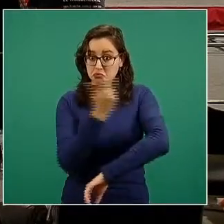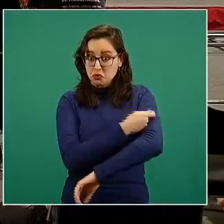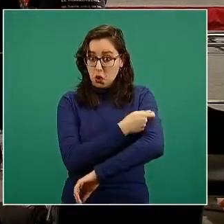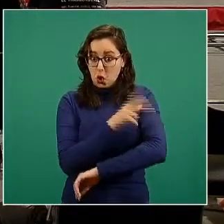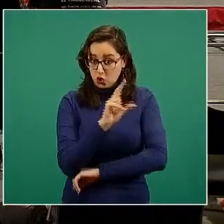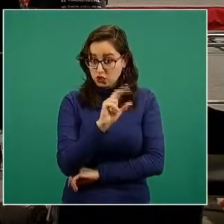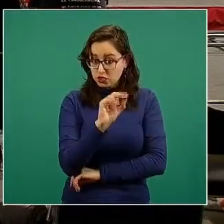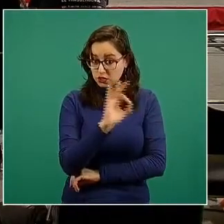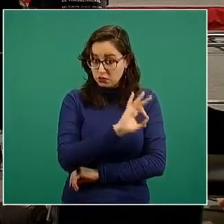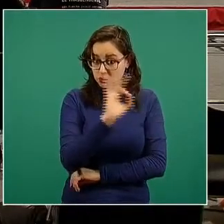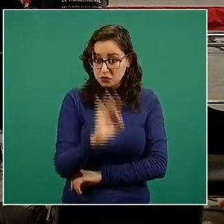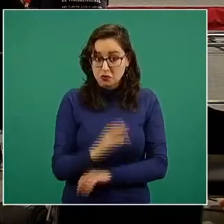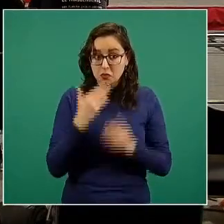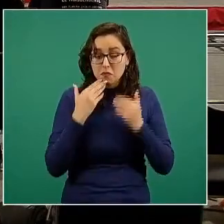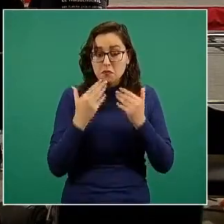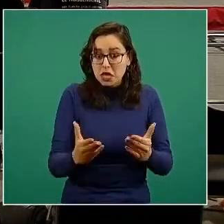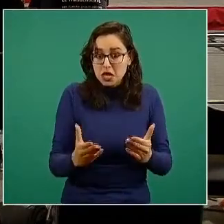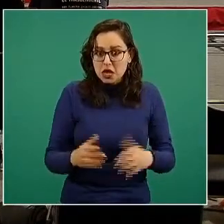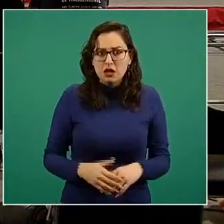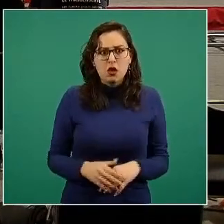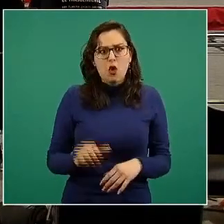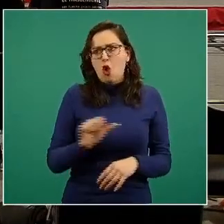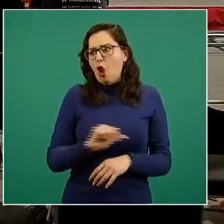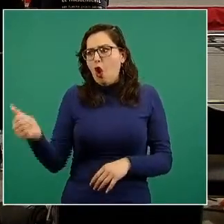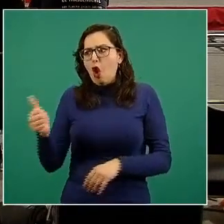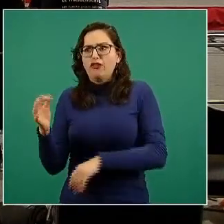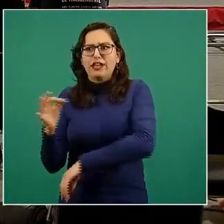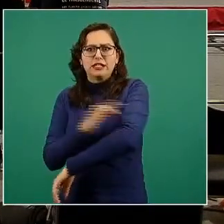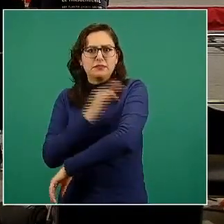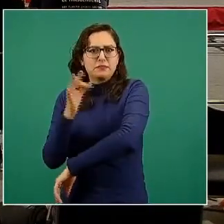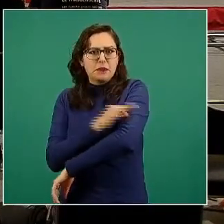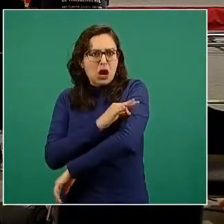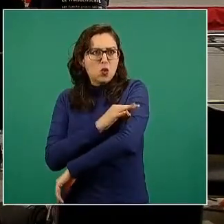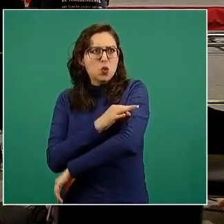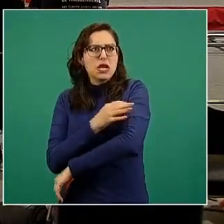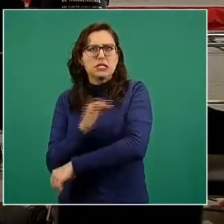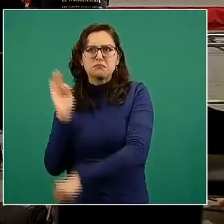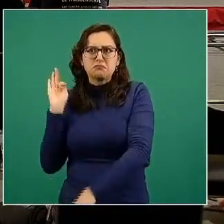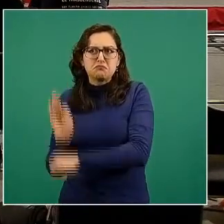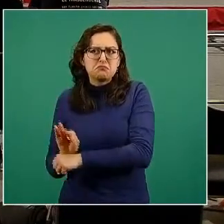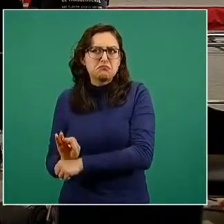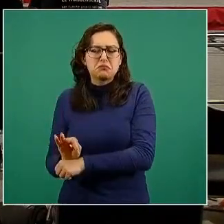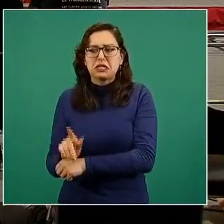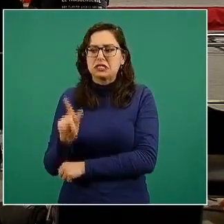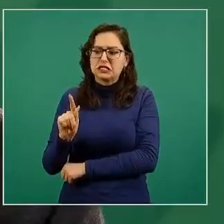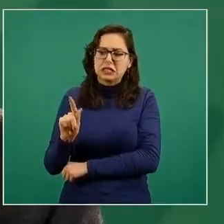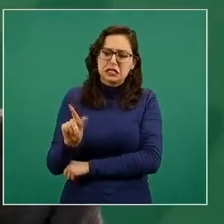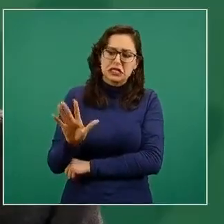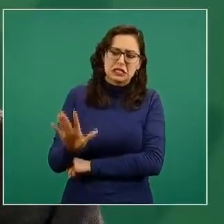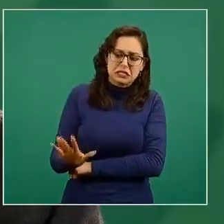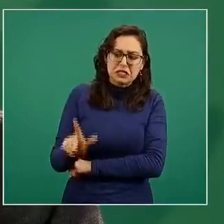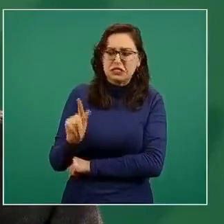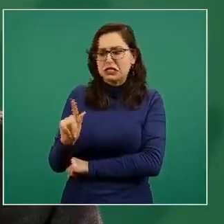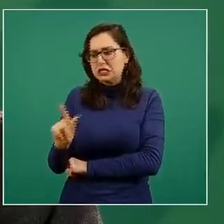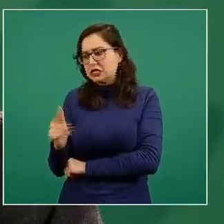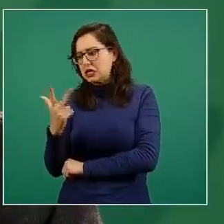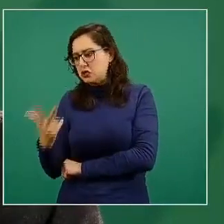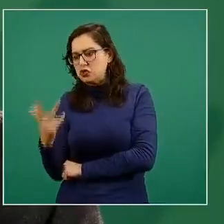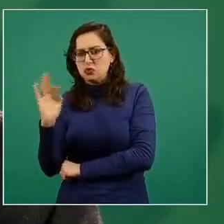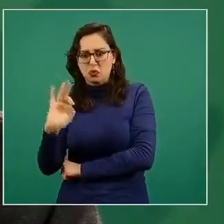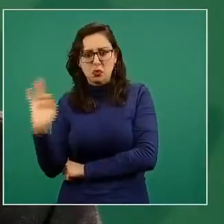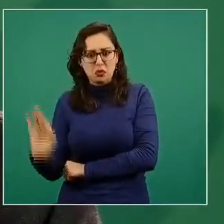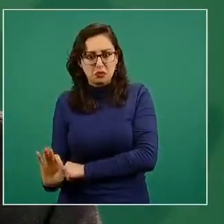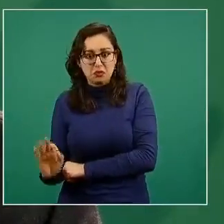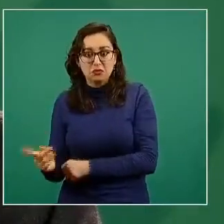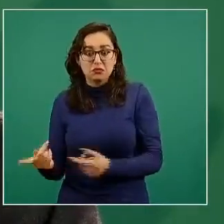esquema convencional de la infancia tienen protecciones o eficacias estimadas entre 75 y 78%.